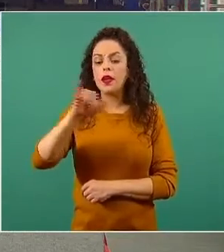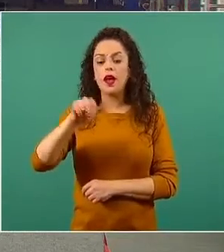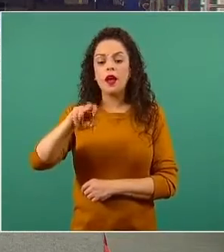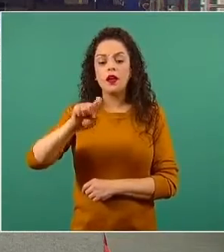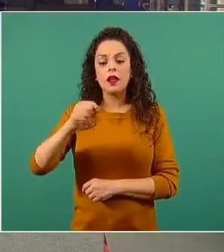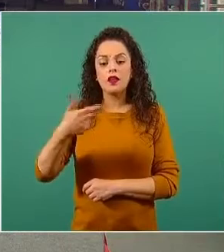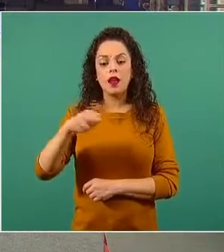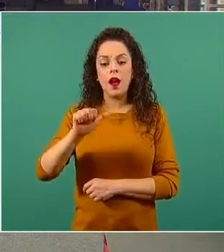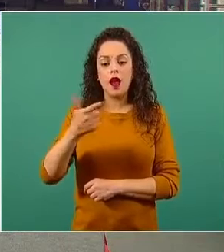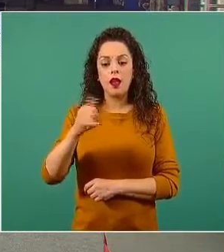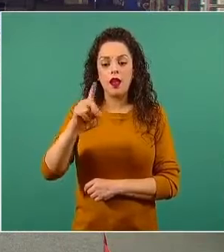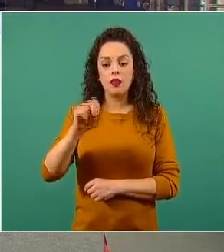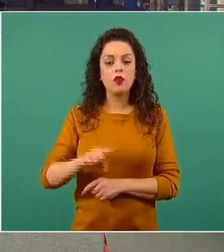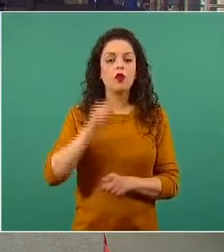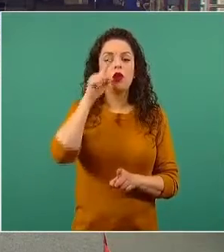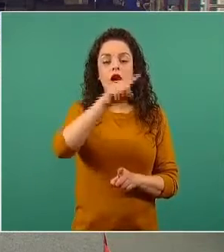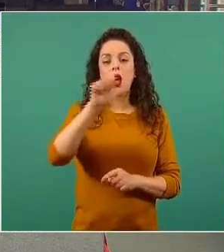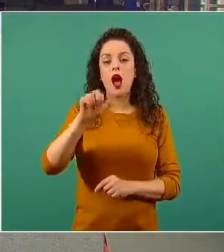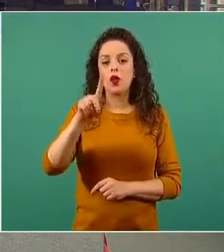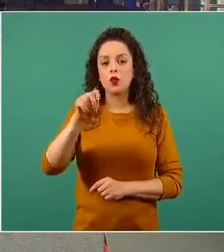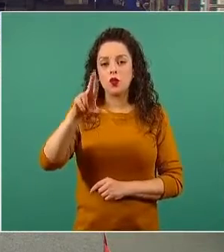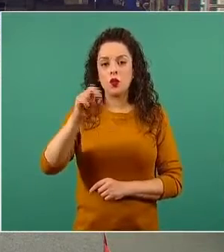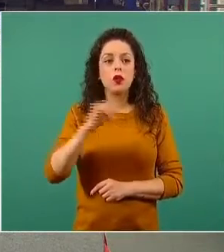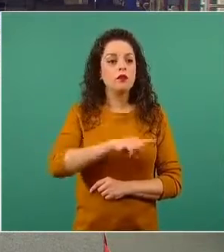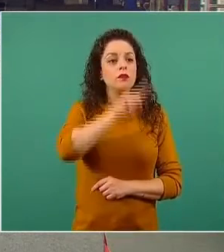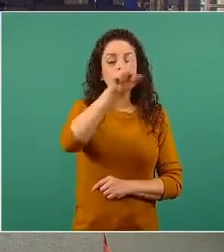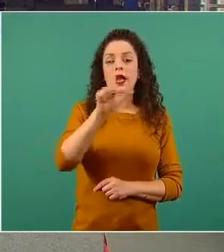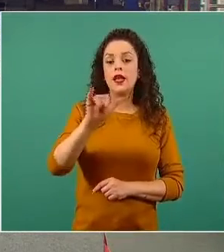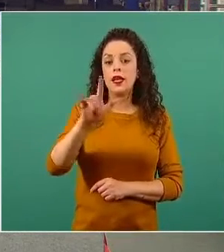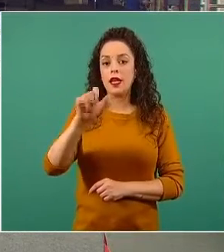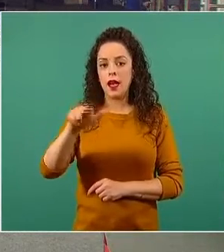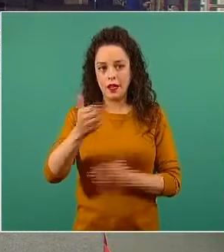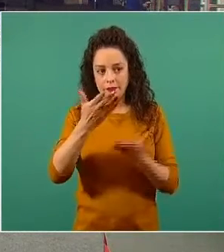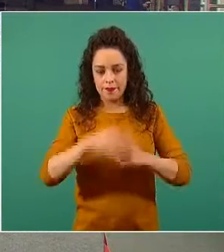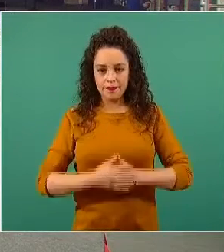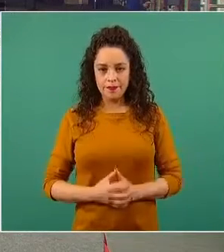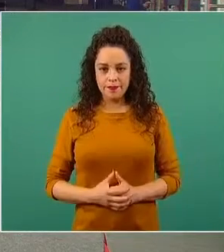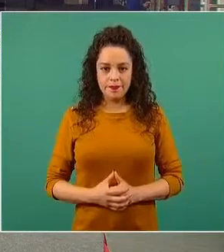Pharma, Arturo Contreras y Liliana Noble.